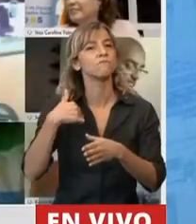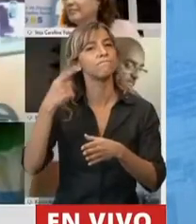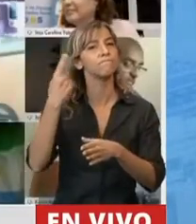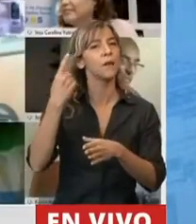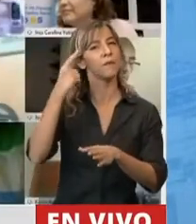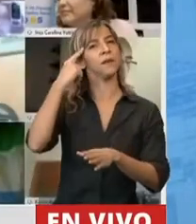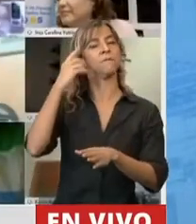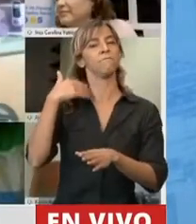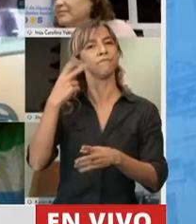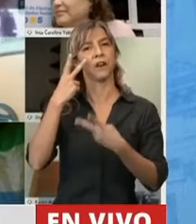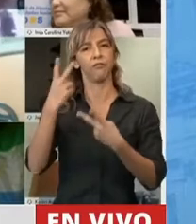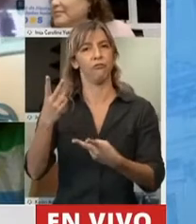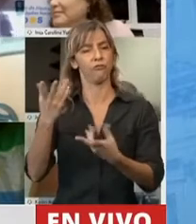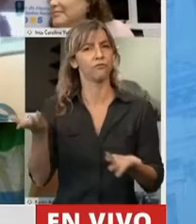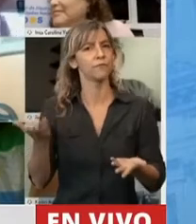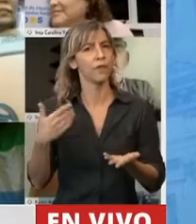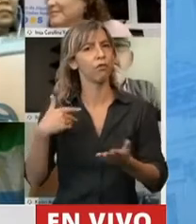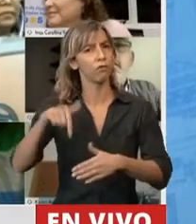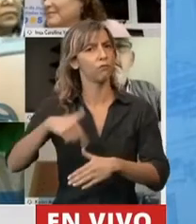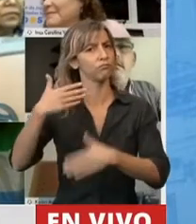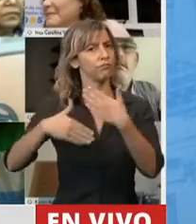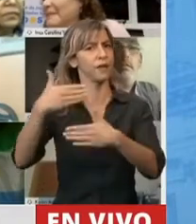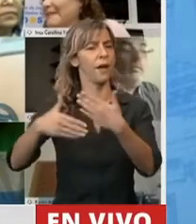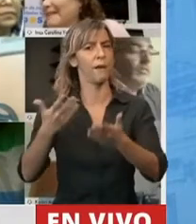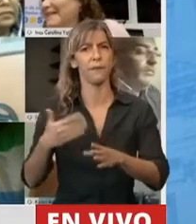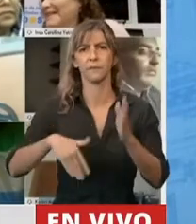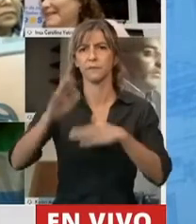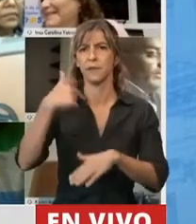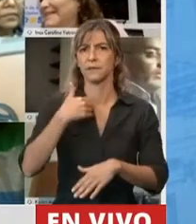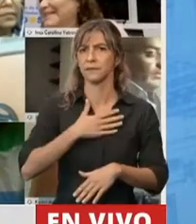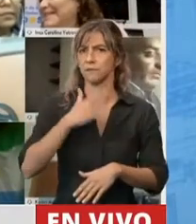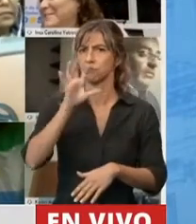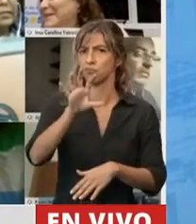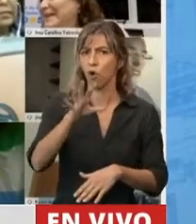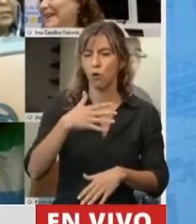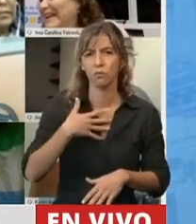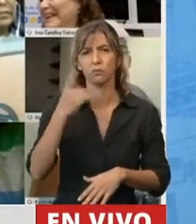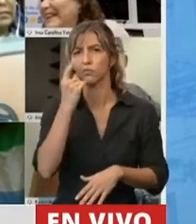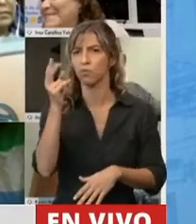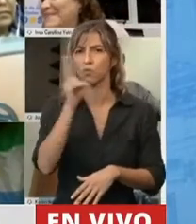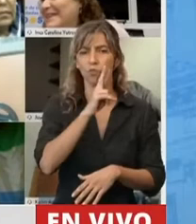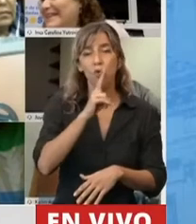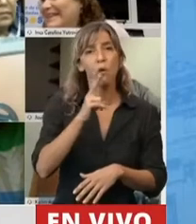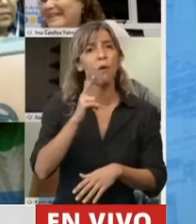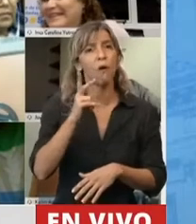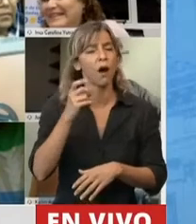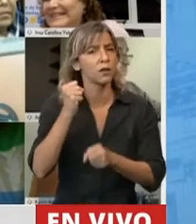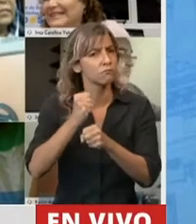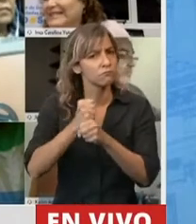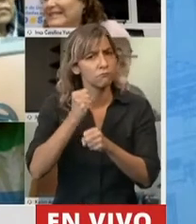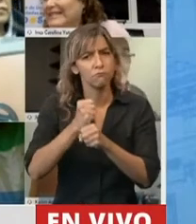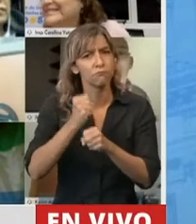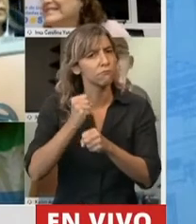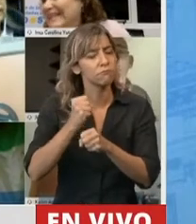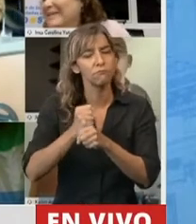la labor desarrollada en esta materia y en mi provincia por hombres y mujeres que trabajaron y trabajan